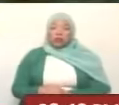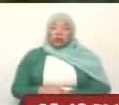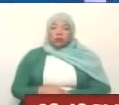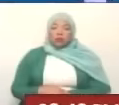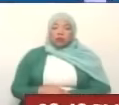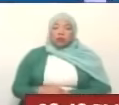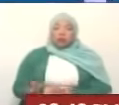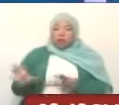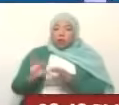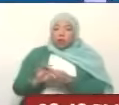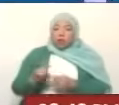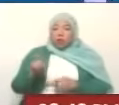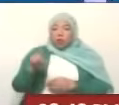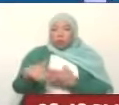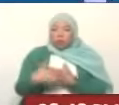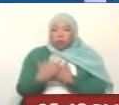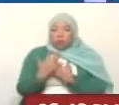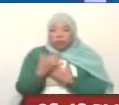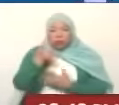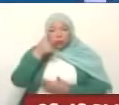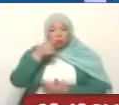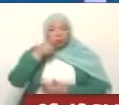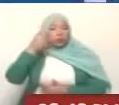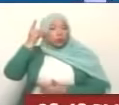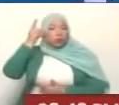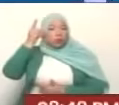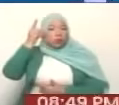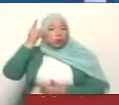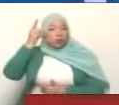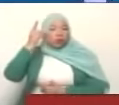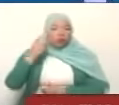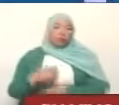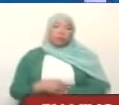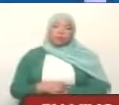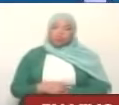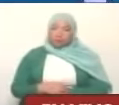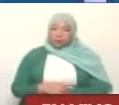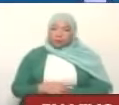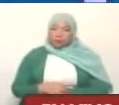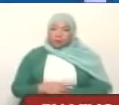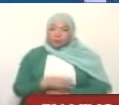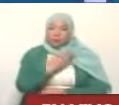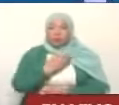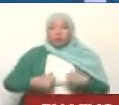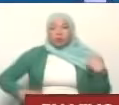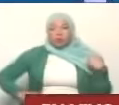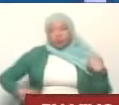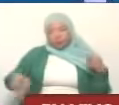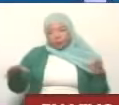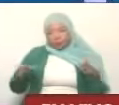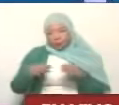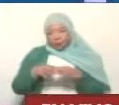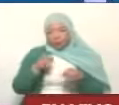Como a la 1 de la mañana. Y me dijo, mire, presidente, nos